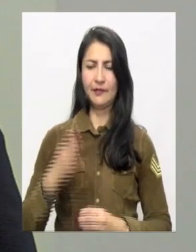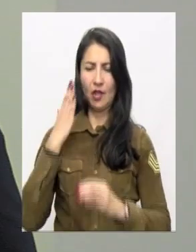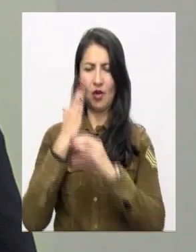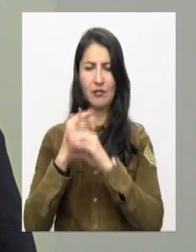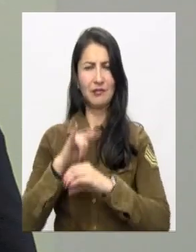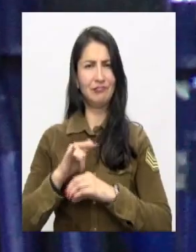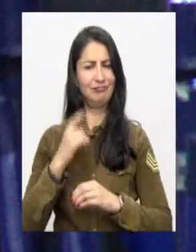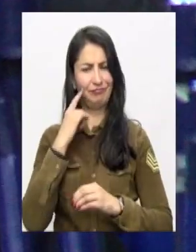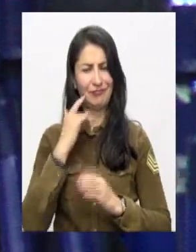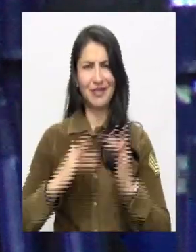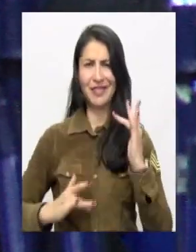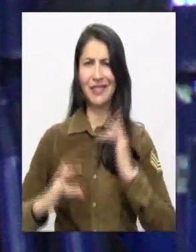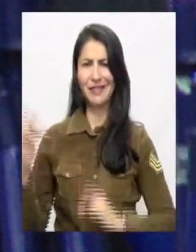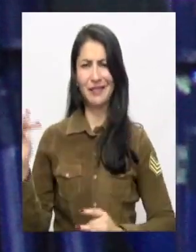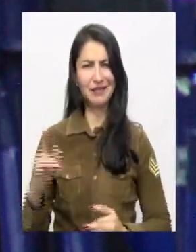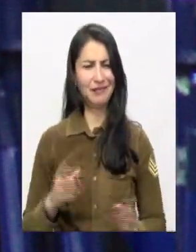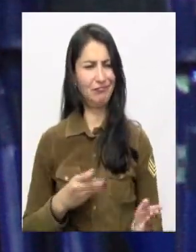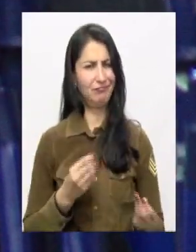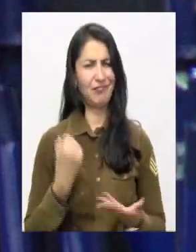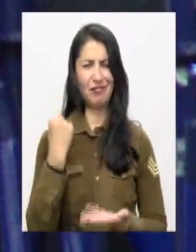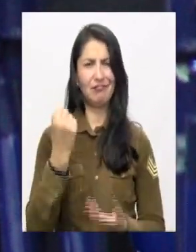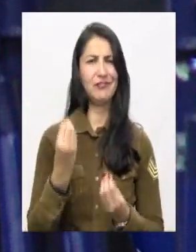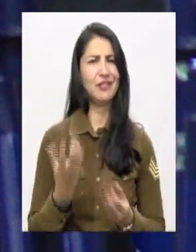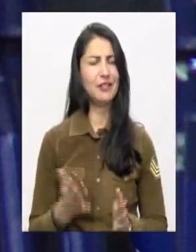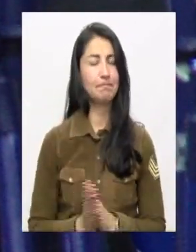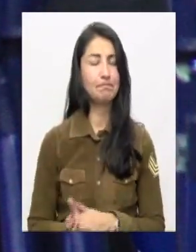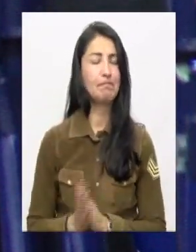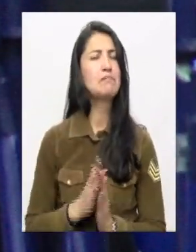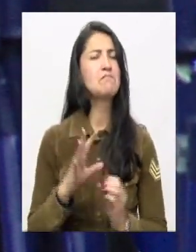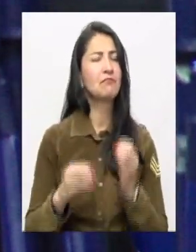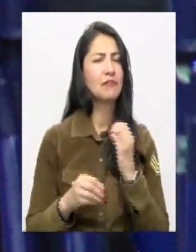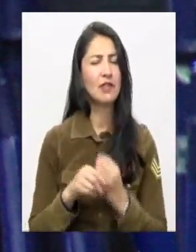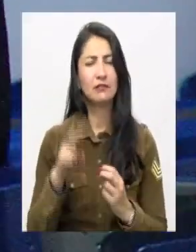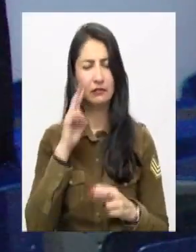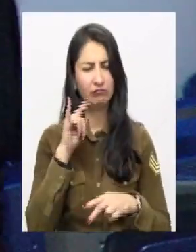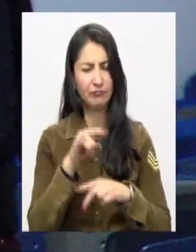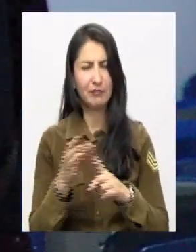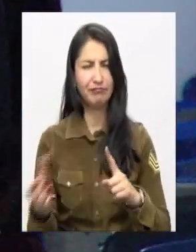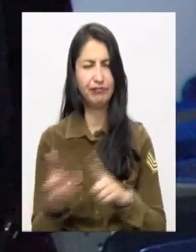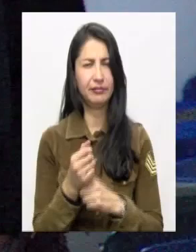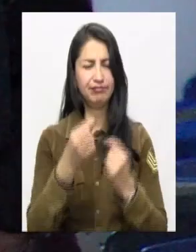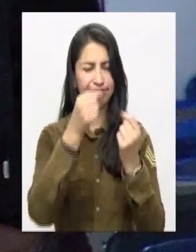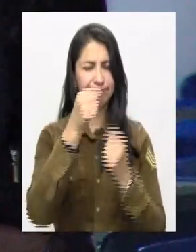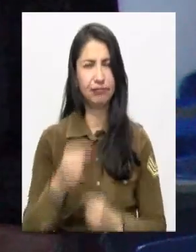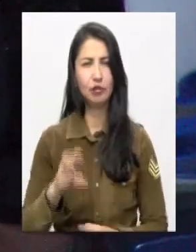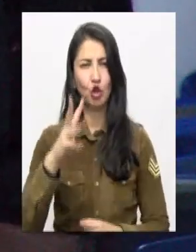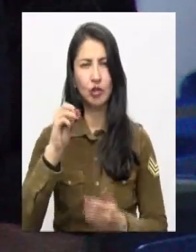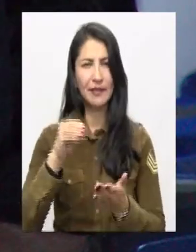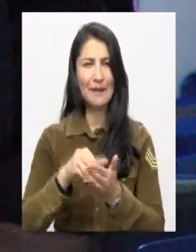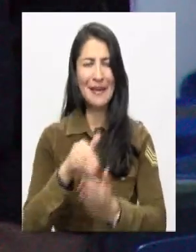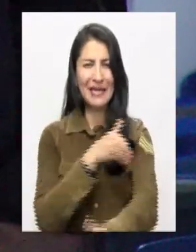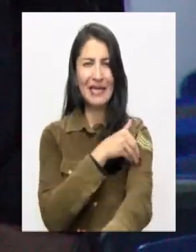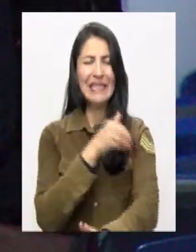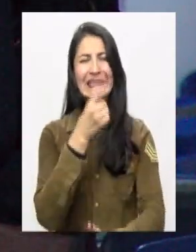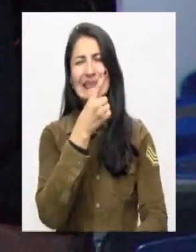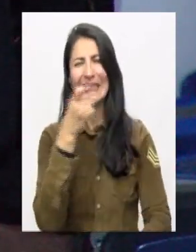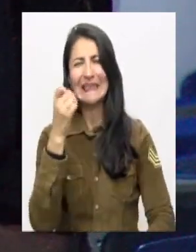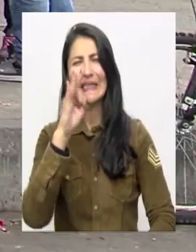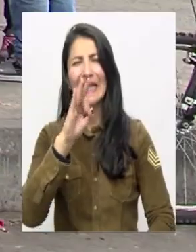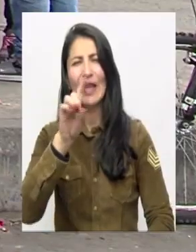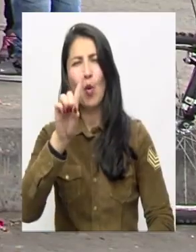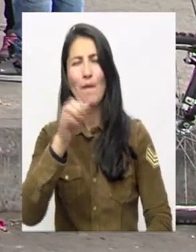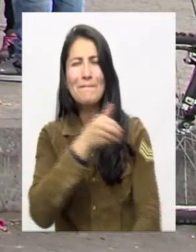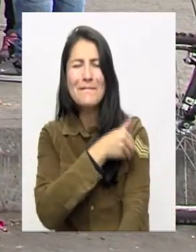no correspondían. De otro lado, la Contraloría General confirmó un hallazgo fiscal por un valor de 80.631 millones de